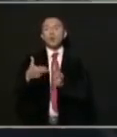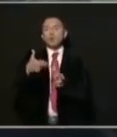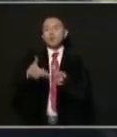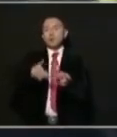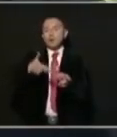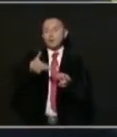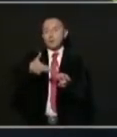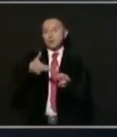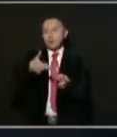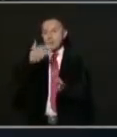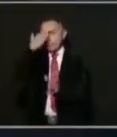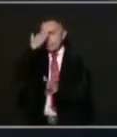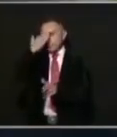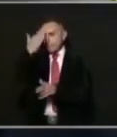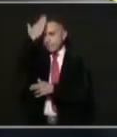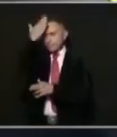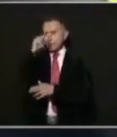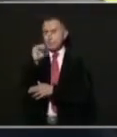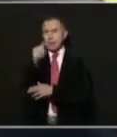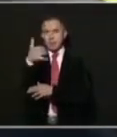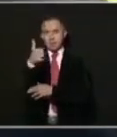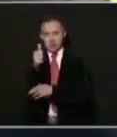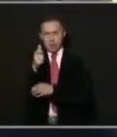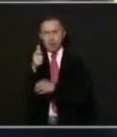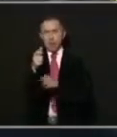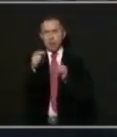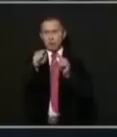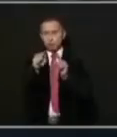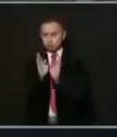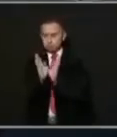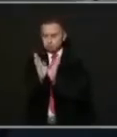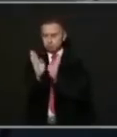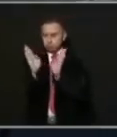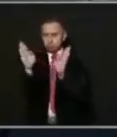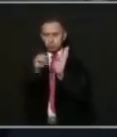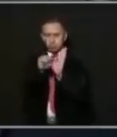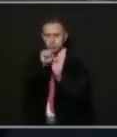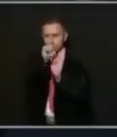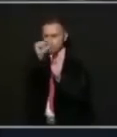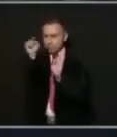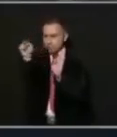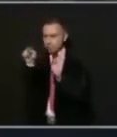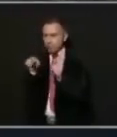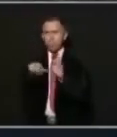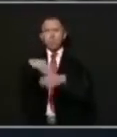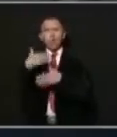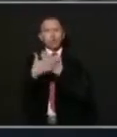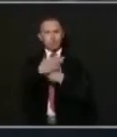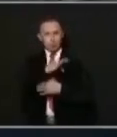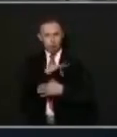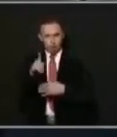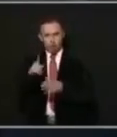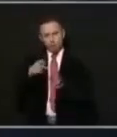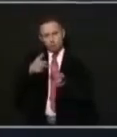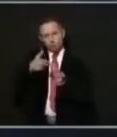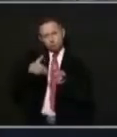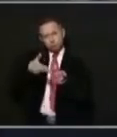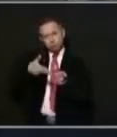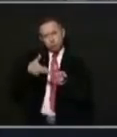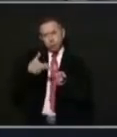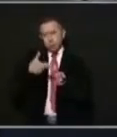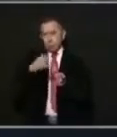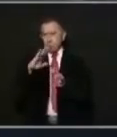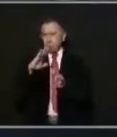comunicar por este medio de transporte rápido y moderno